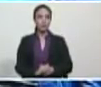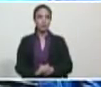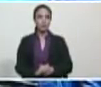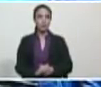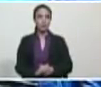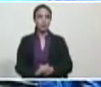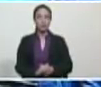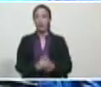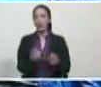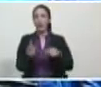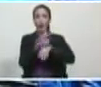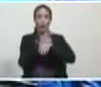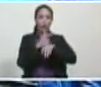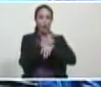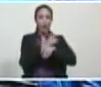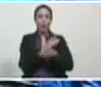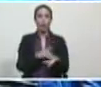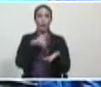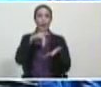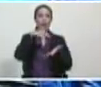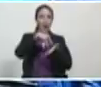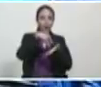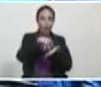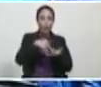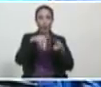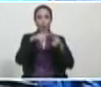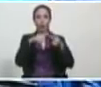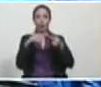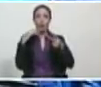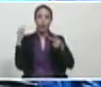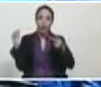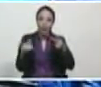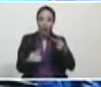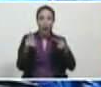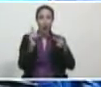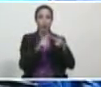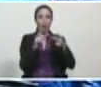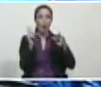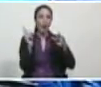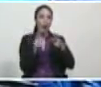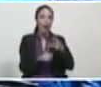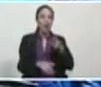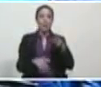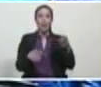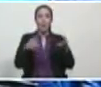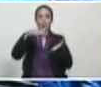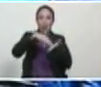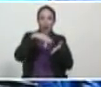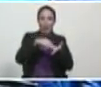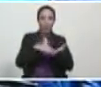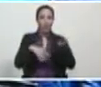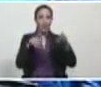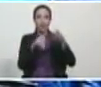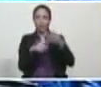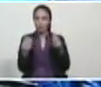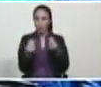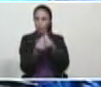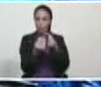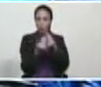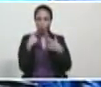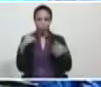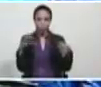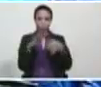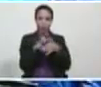Lacaba, junto al gobernador Marcos Torres, junto al gobernador Héctor Rodríguez, junto a los gobernadores